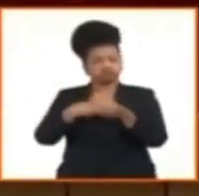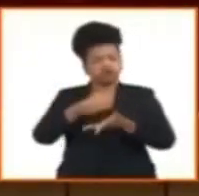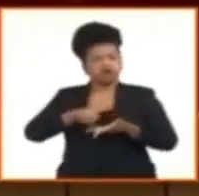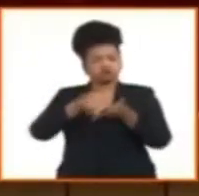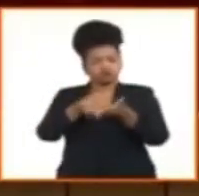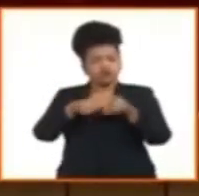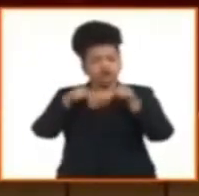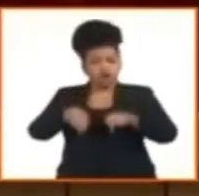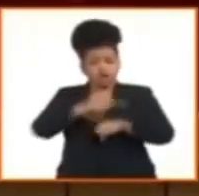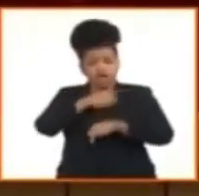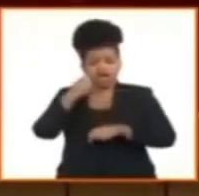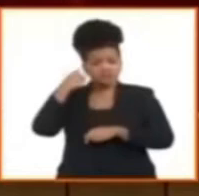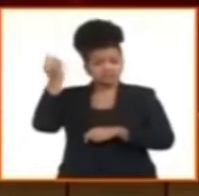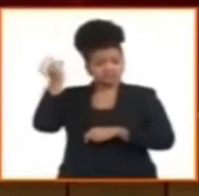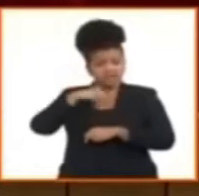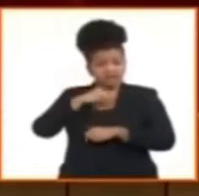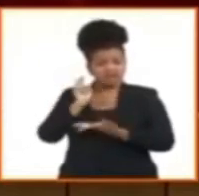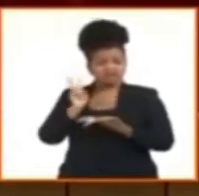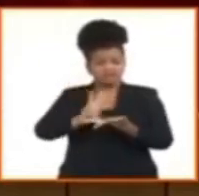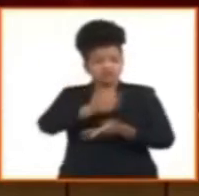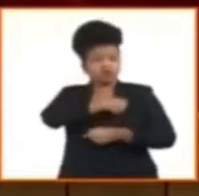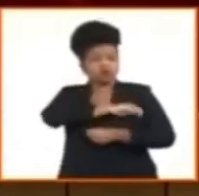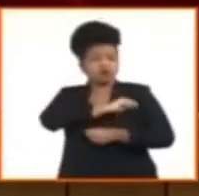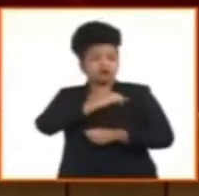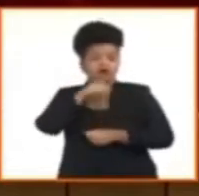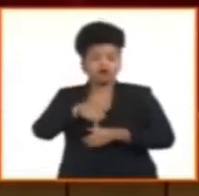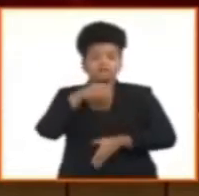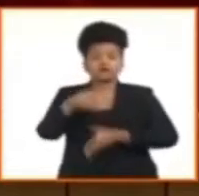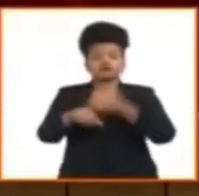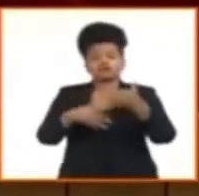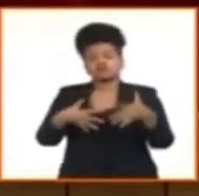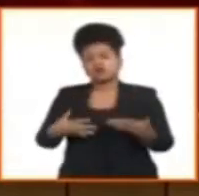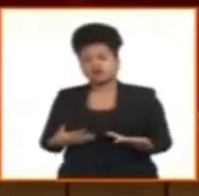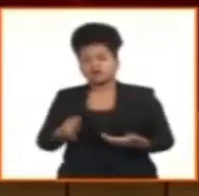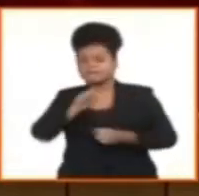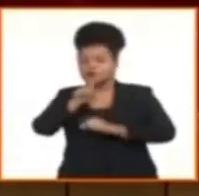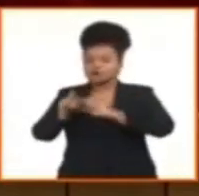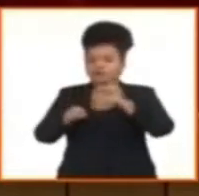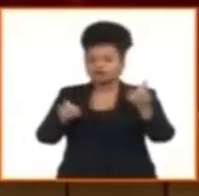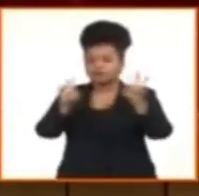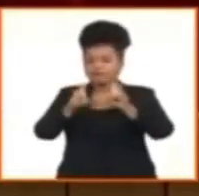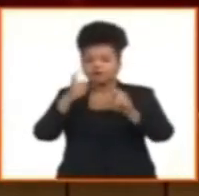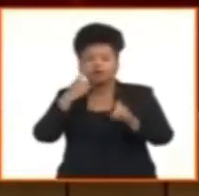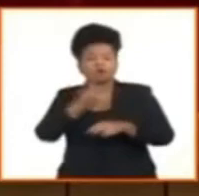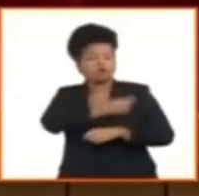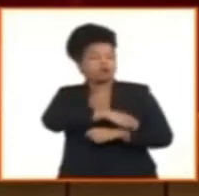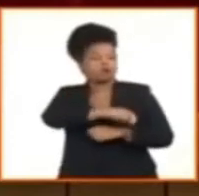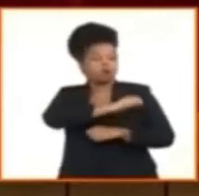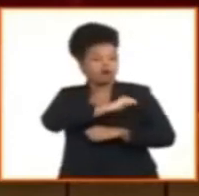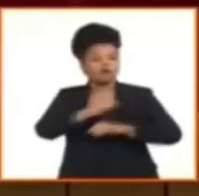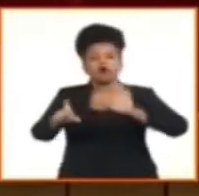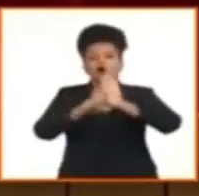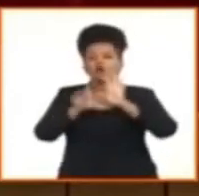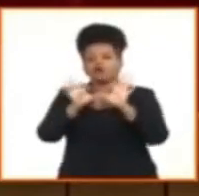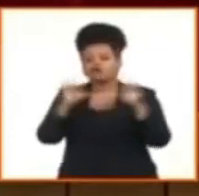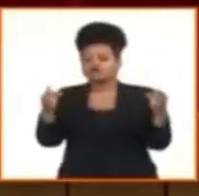ustedes conocen, con esta visita a nuestro país, estamos en un proceso de consulta popular que llevaremos a referéndum de un código de las